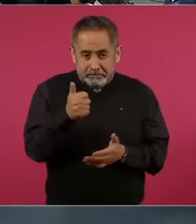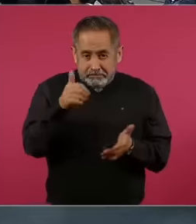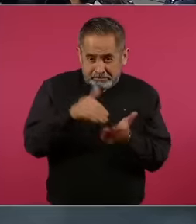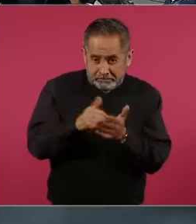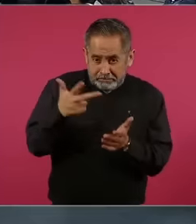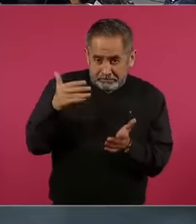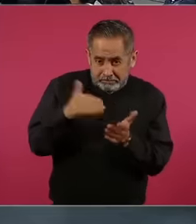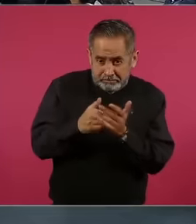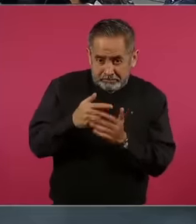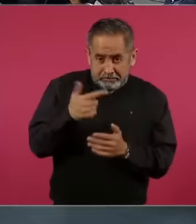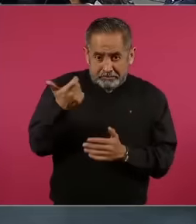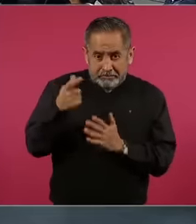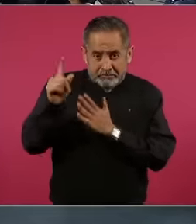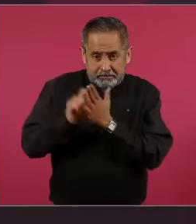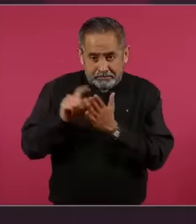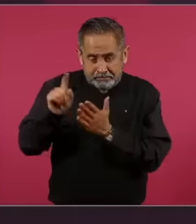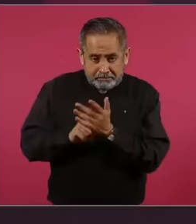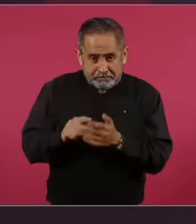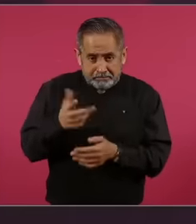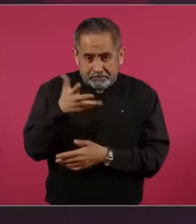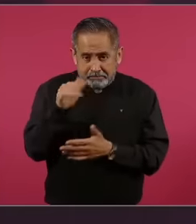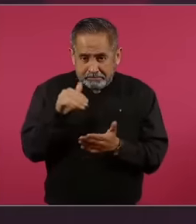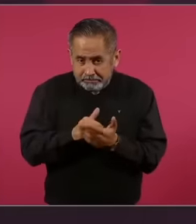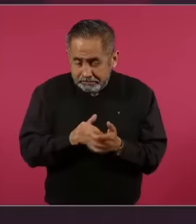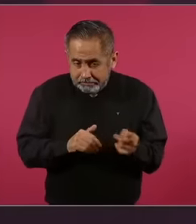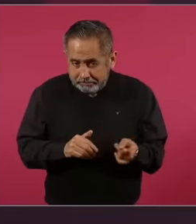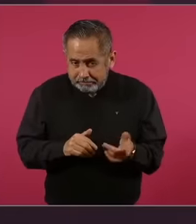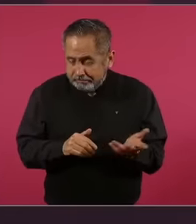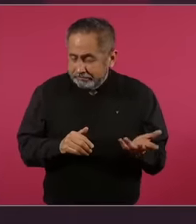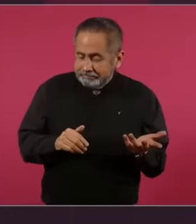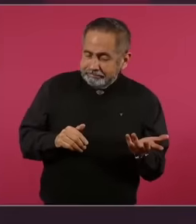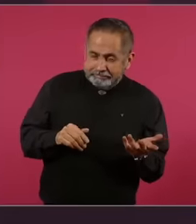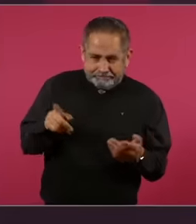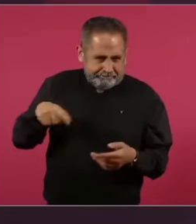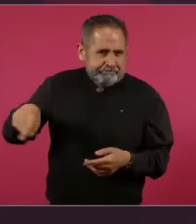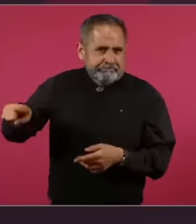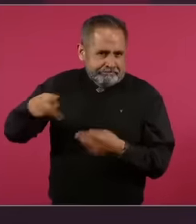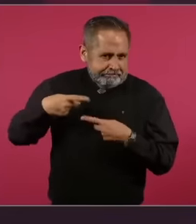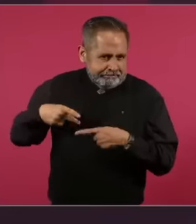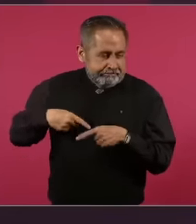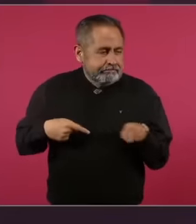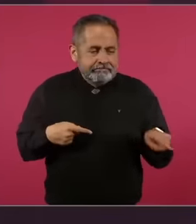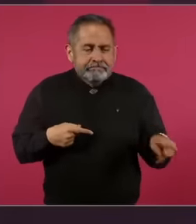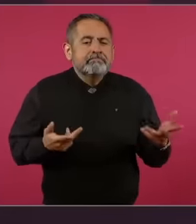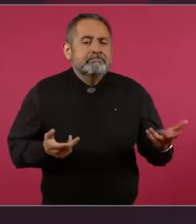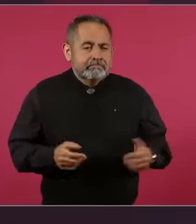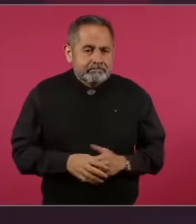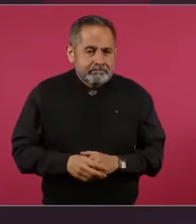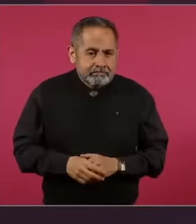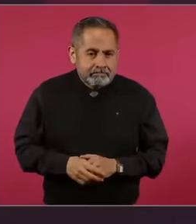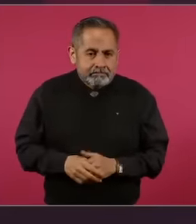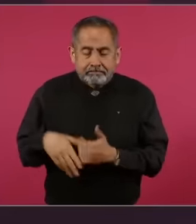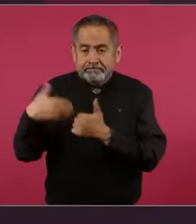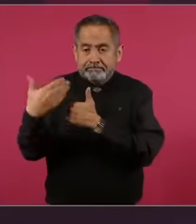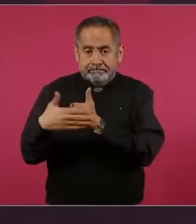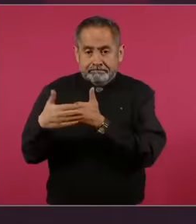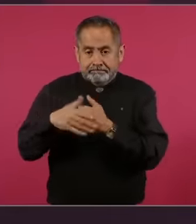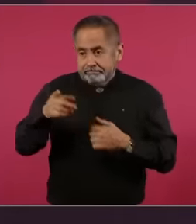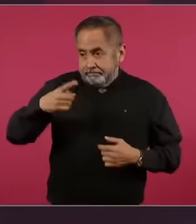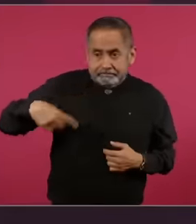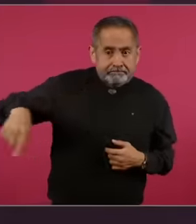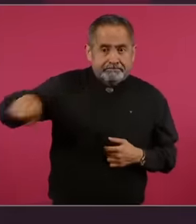6,000, 8,000 pesos mensuales, 10,000. Ahora la media va a ser